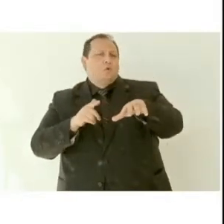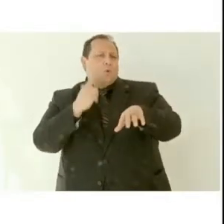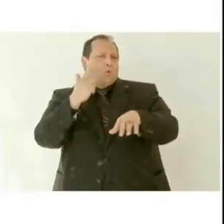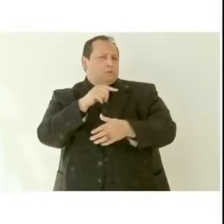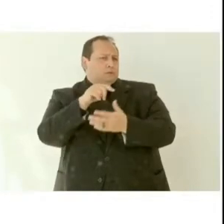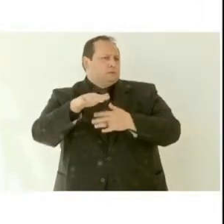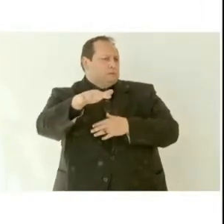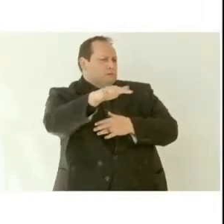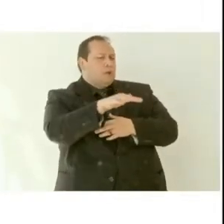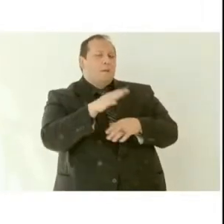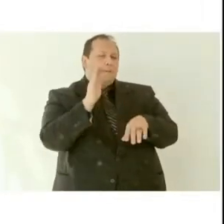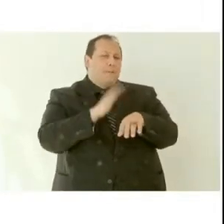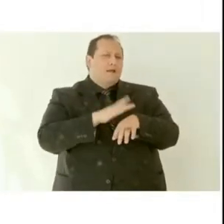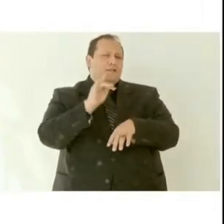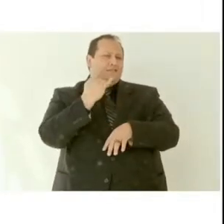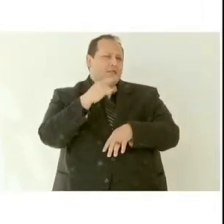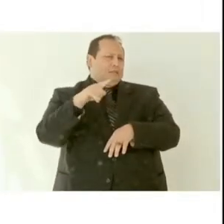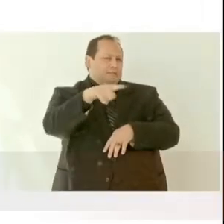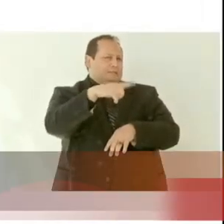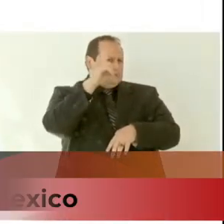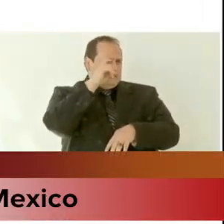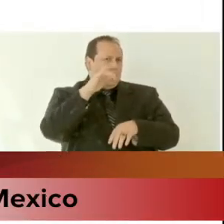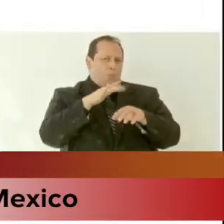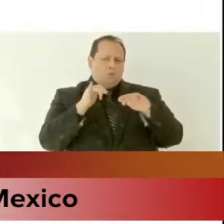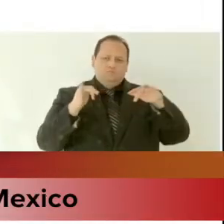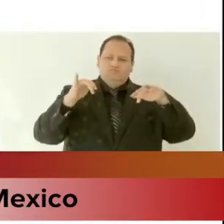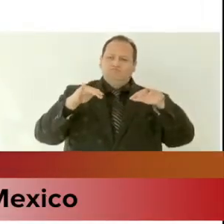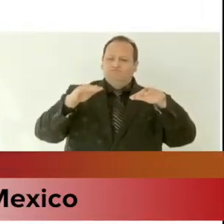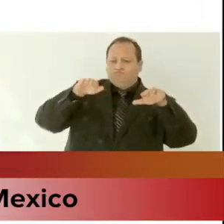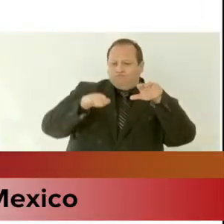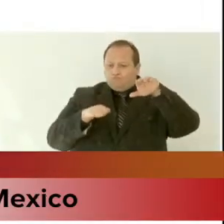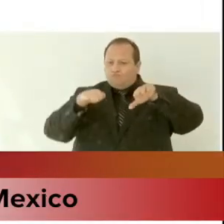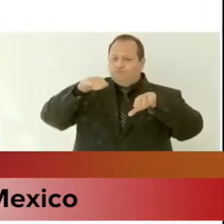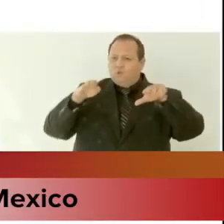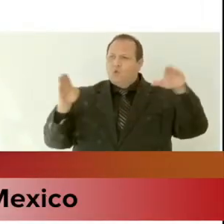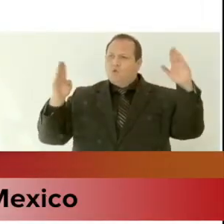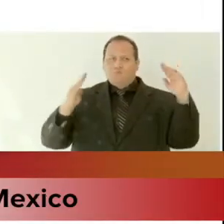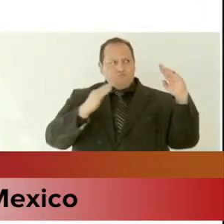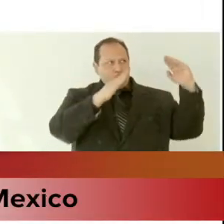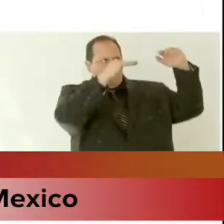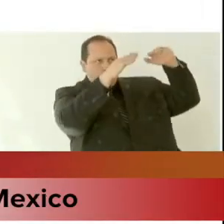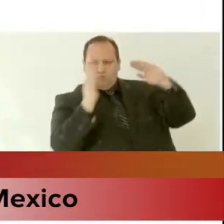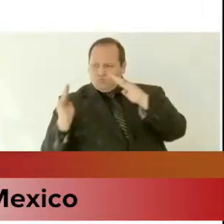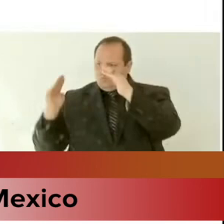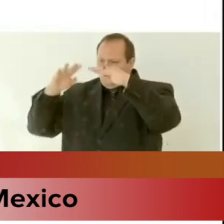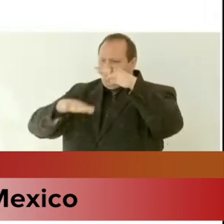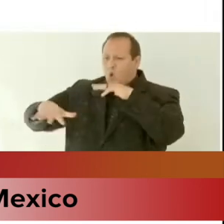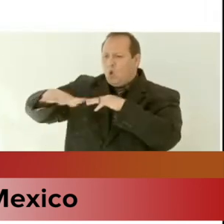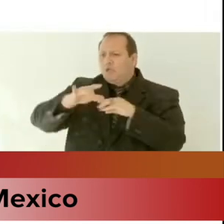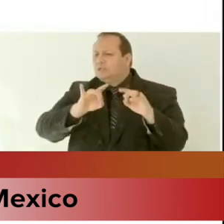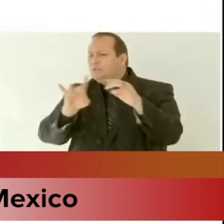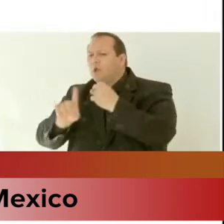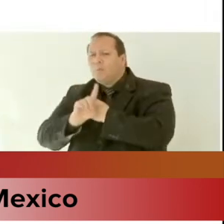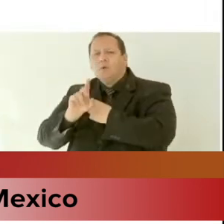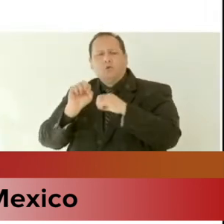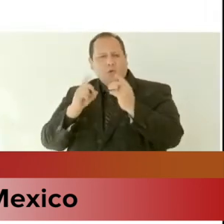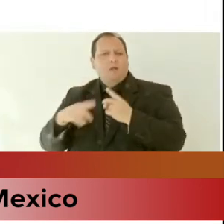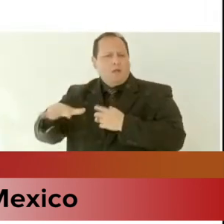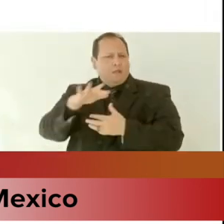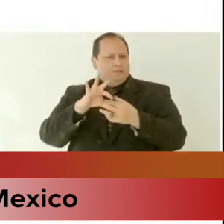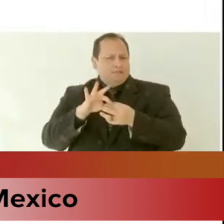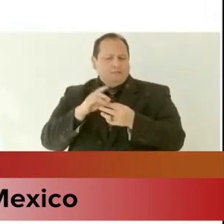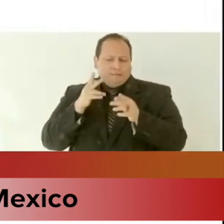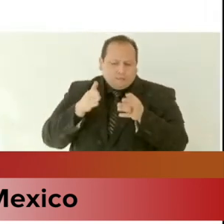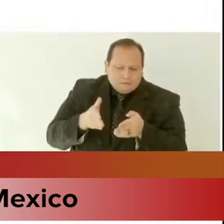más complejas de Tijuana por su topografía y por los conflictos sociales que se encuentran en estas colonias. Este es el conjunto